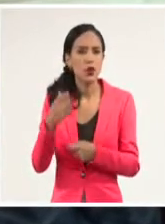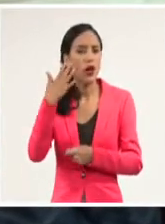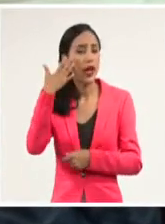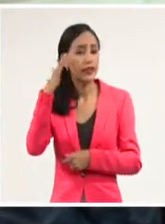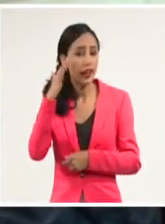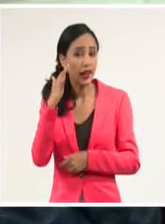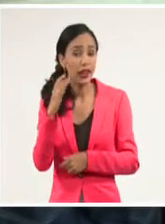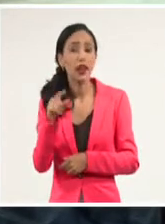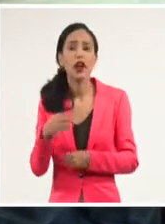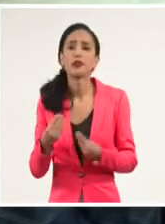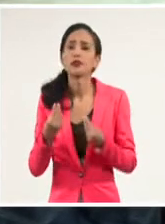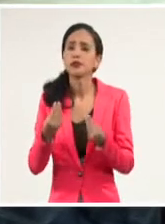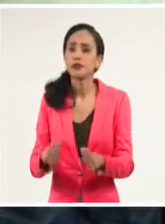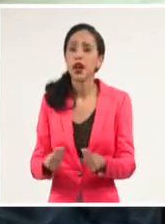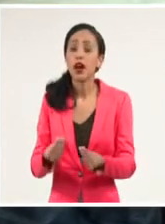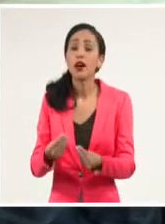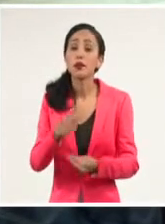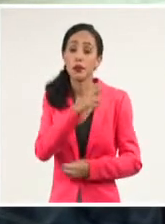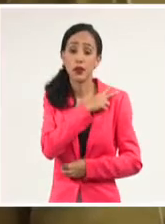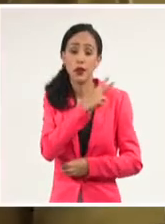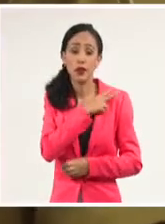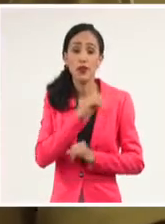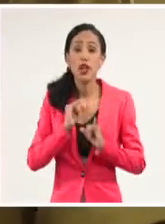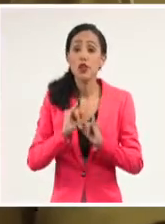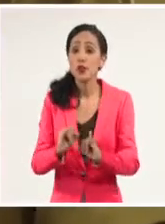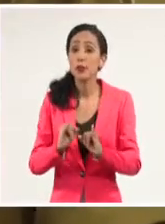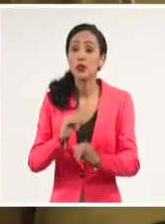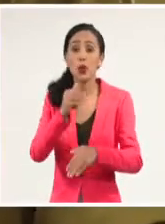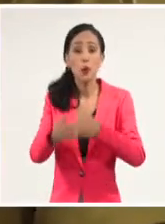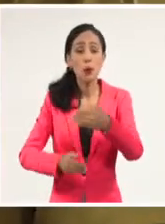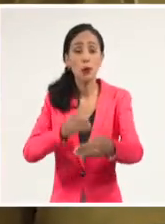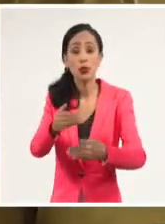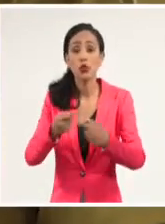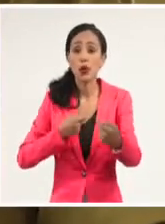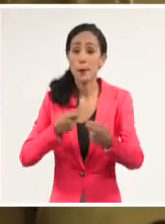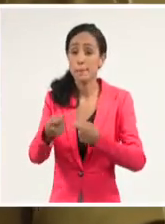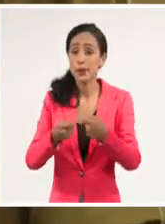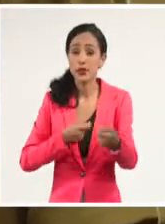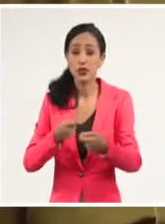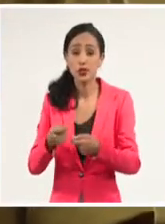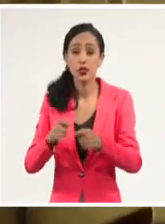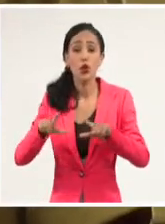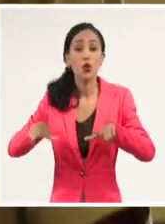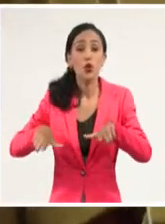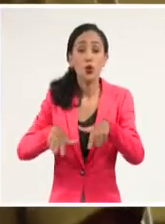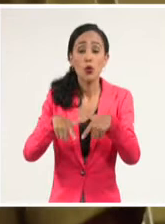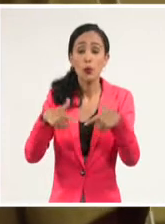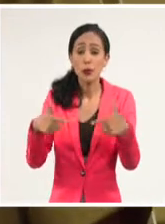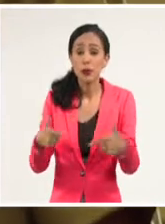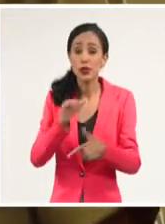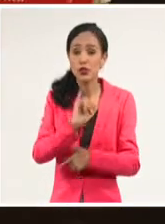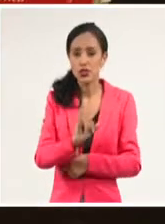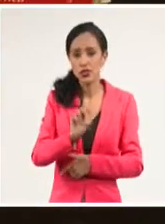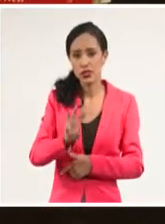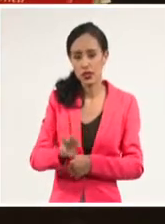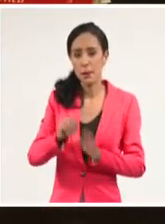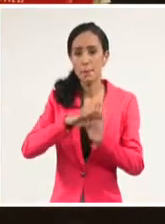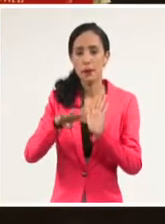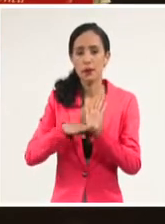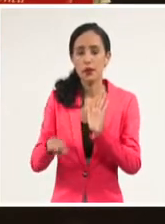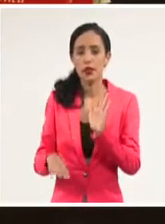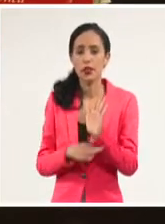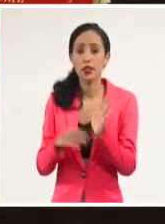MINAL ofrecerán a los diputados información sobre el proceso de inversiones y sobre el cumplimiento de las 63 medidas